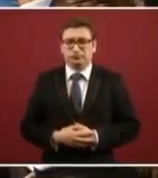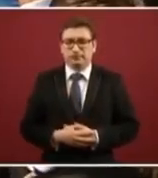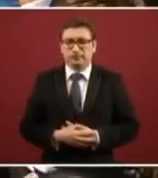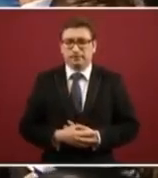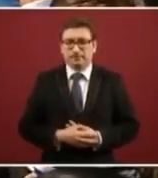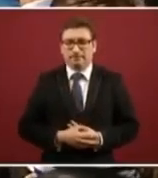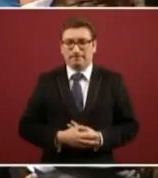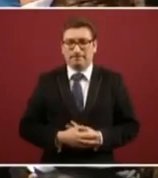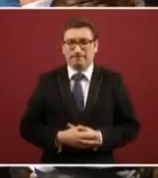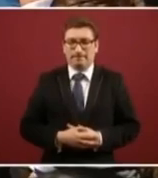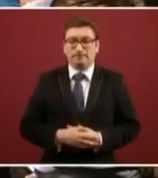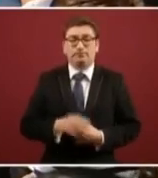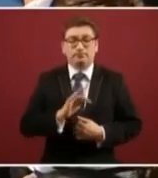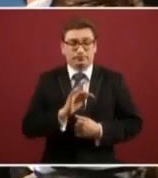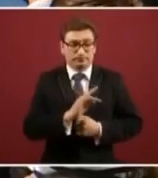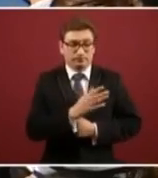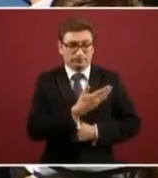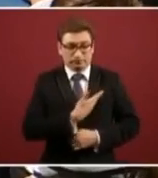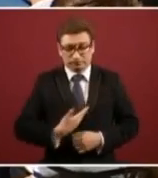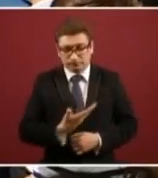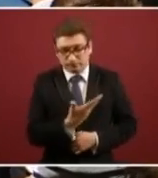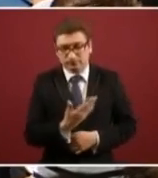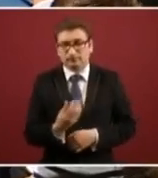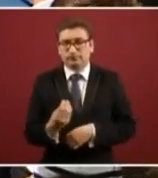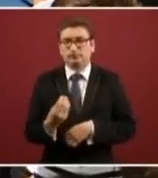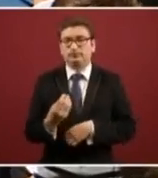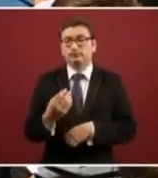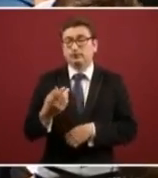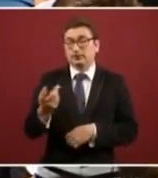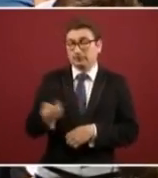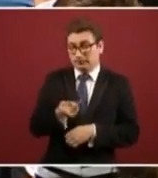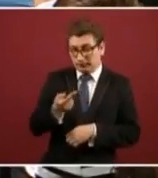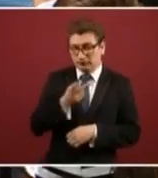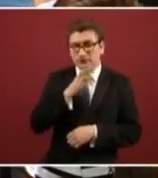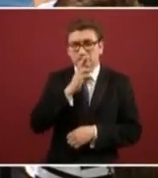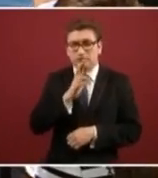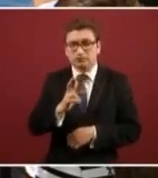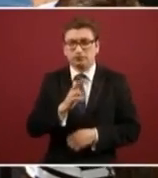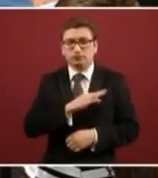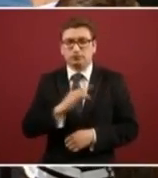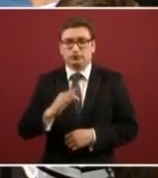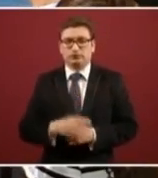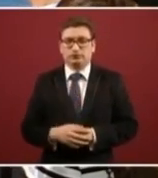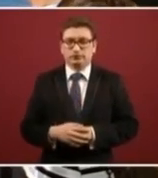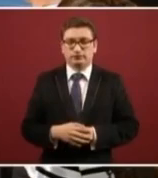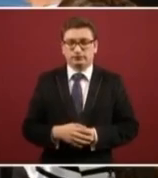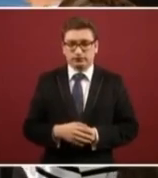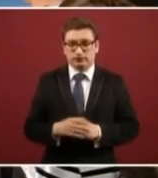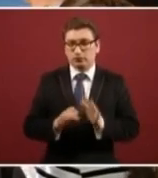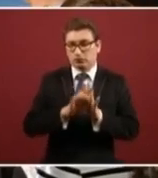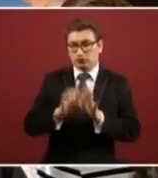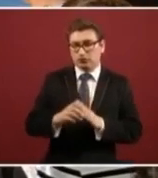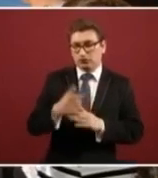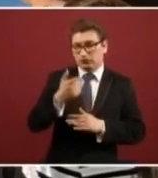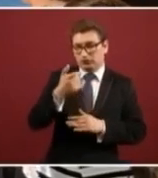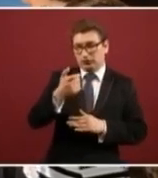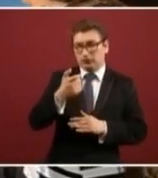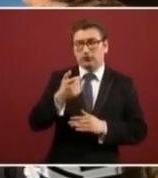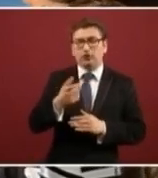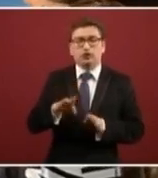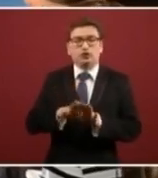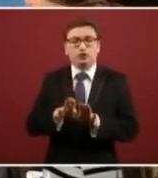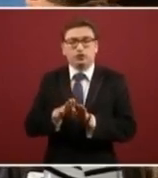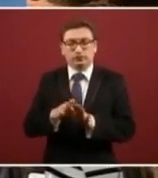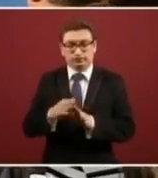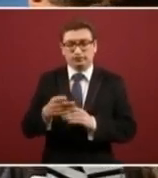Tal vez, si me permite, presidente, complementar la pregunta. Casualmente el buen ejemplo es el de precios de garantía, porque en realidad,